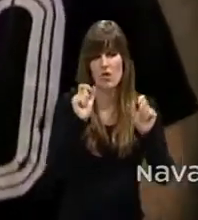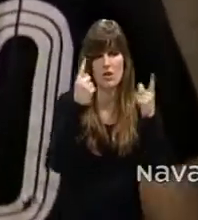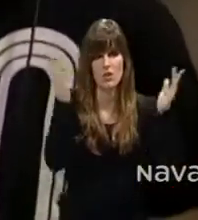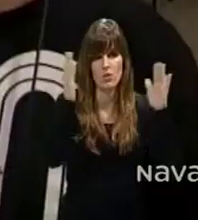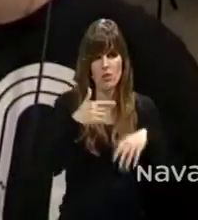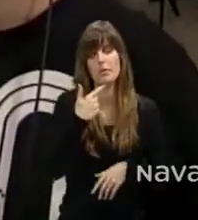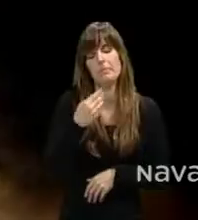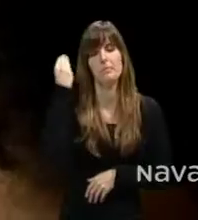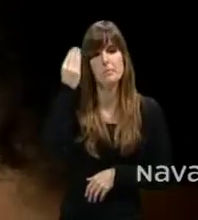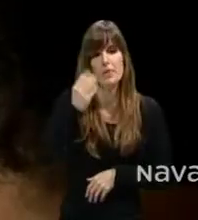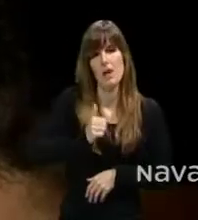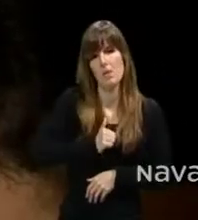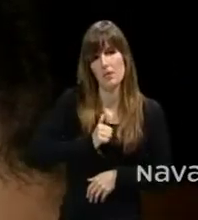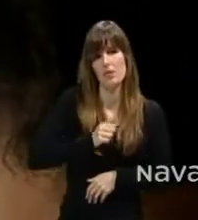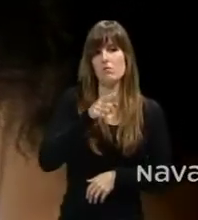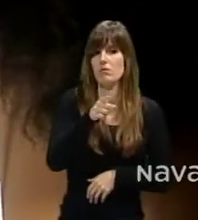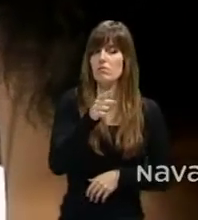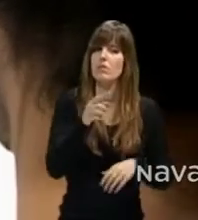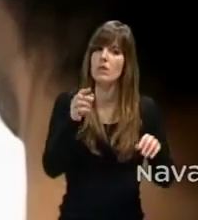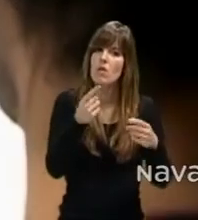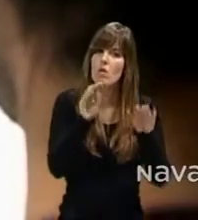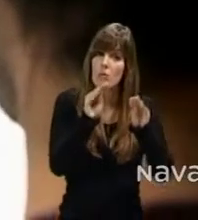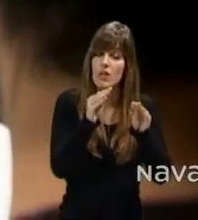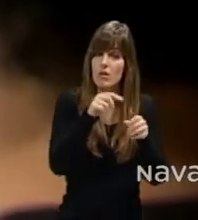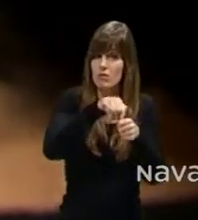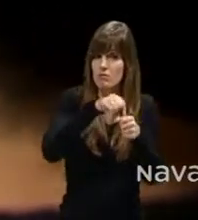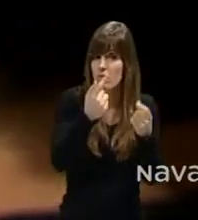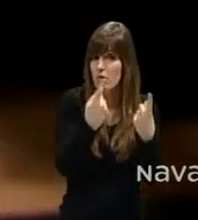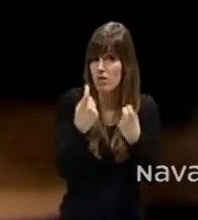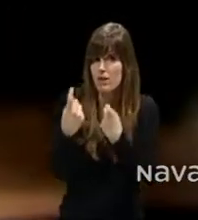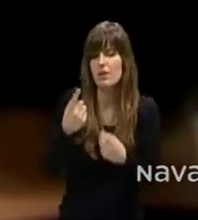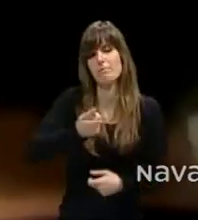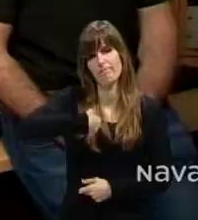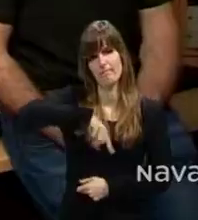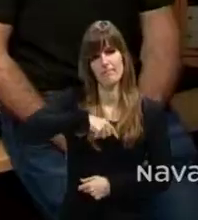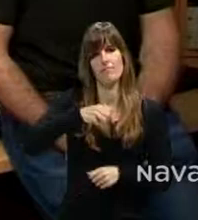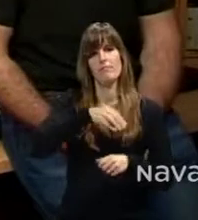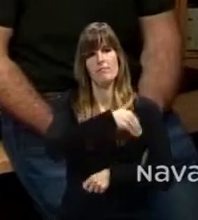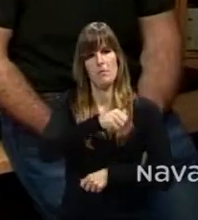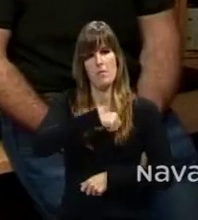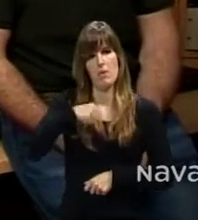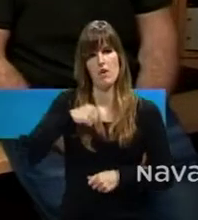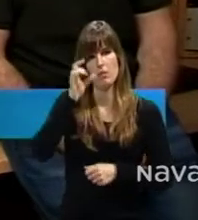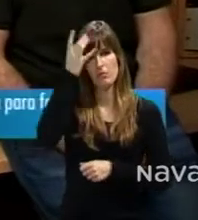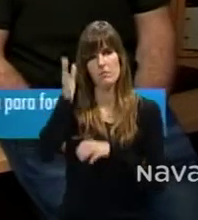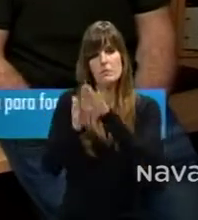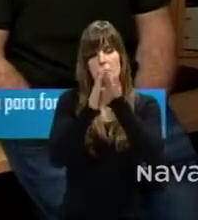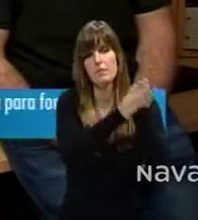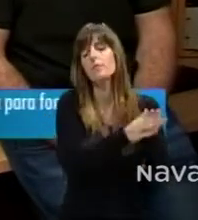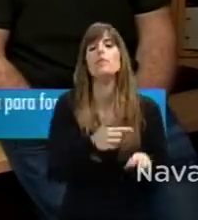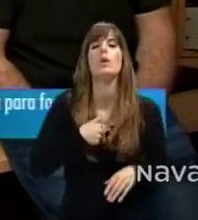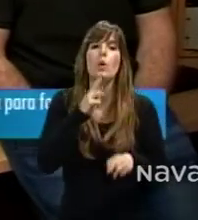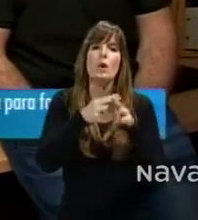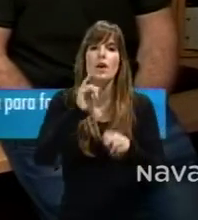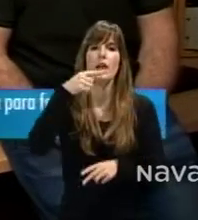lo que quisimos fue complementar esa falta de formación desde el ámbito privado. Me llamo Ignacio Fernández Galindo, soy